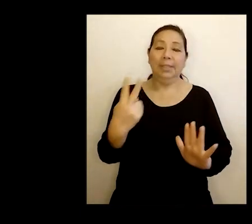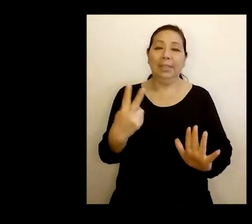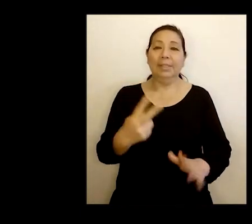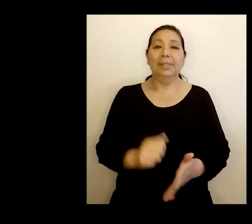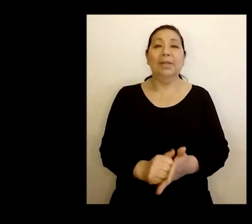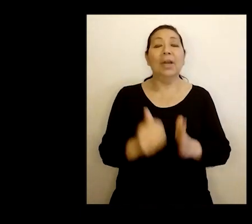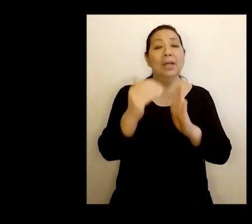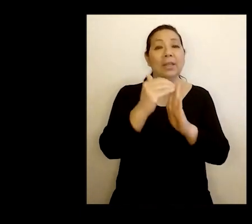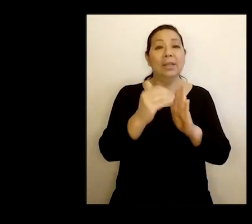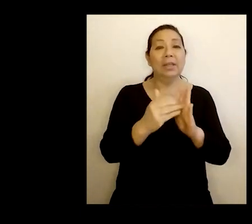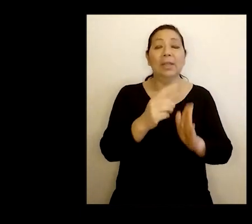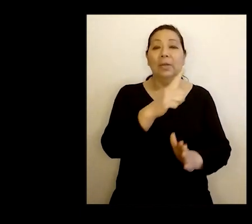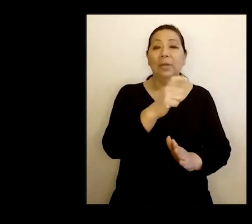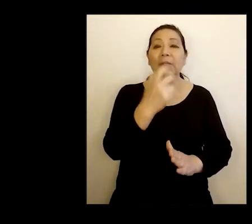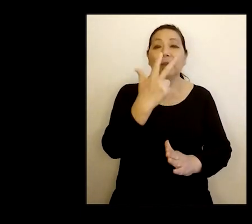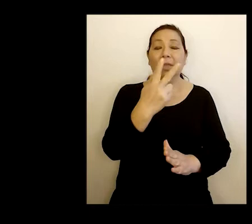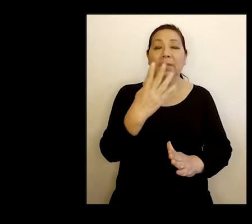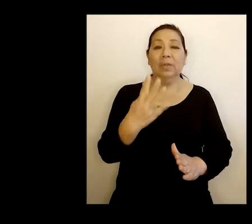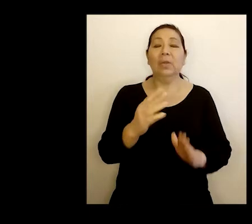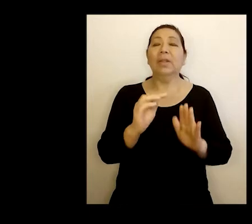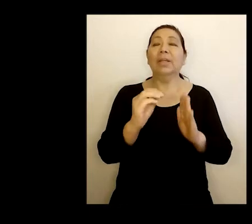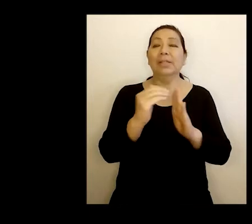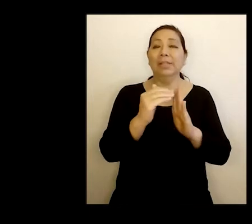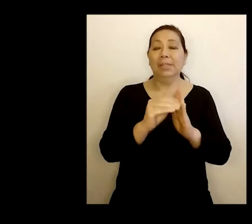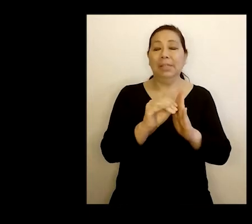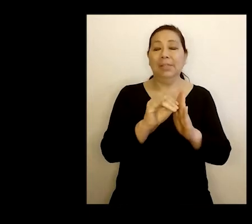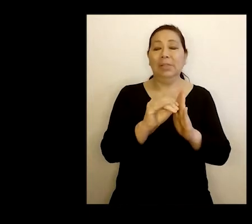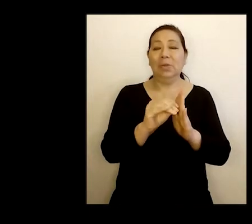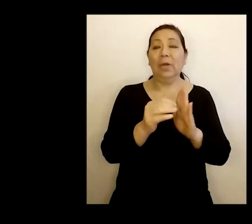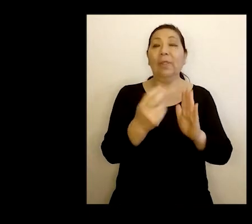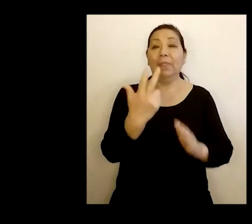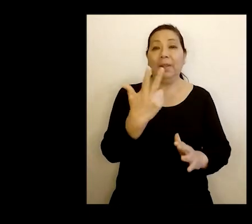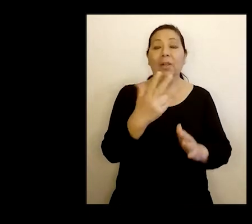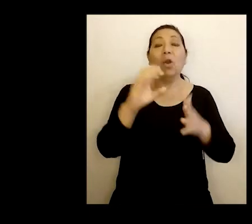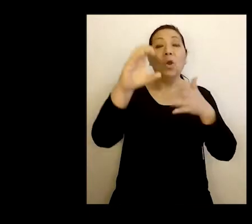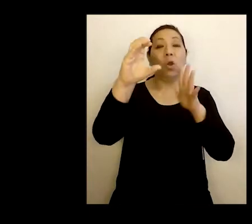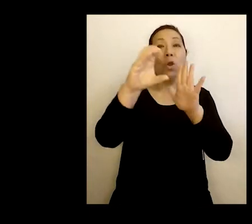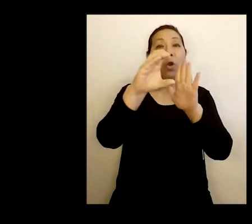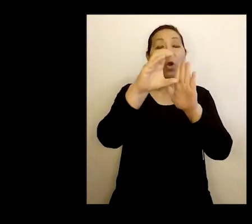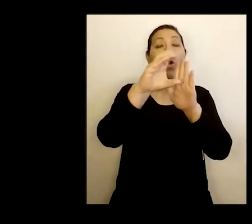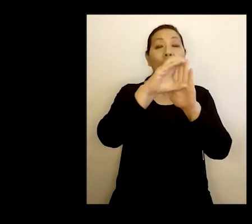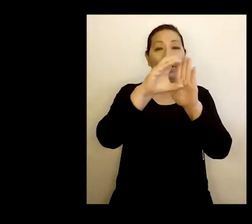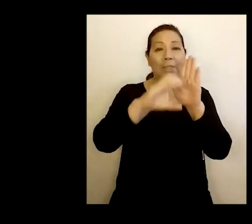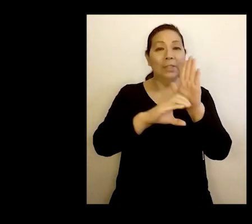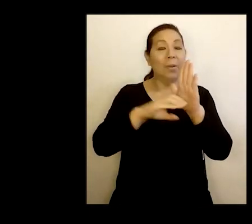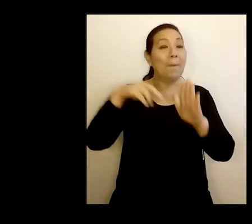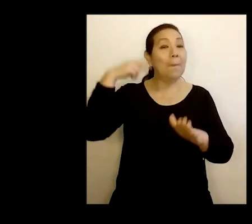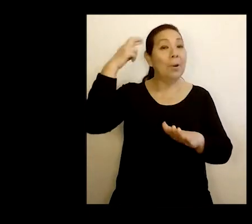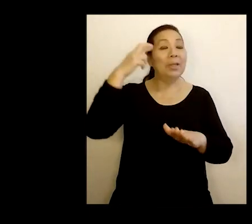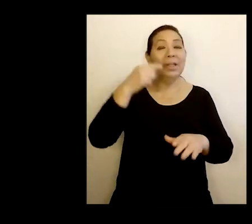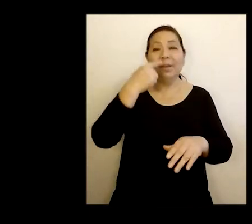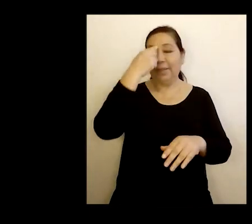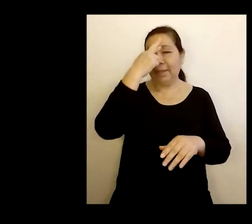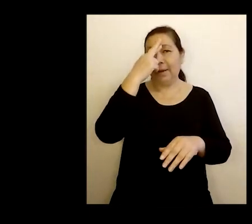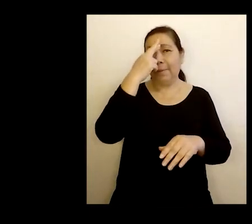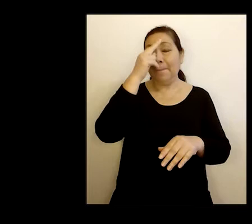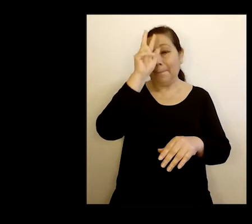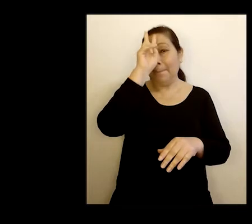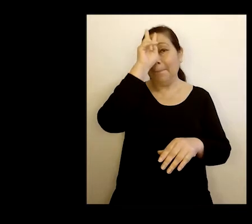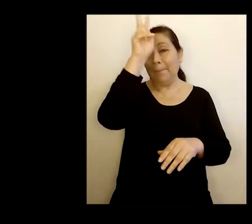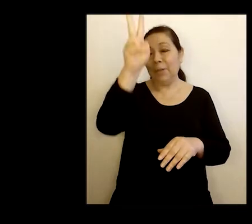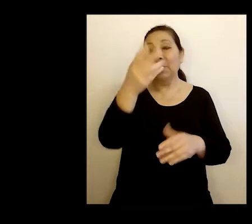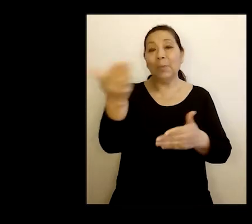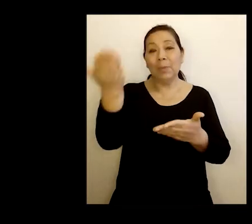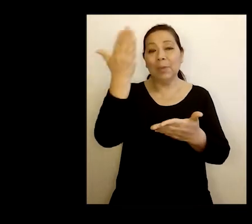29.237 y el artículo 139, inciso 3, 14 de la Constitución Política de Perú, se interpone esta